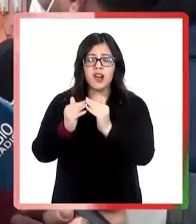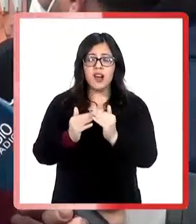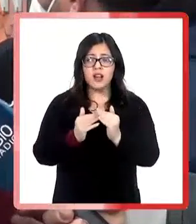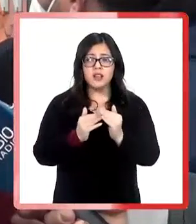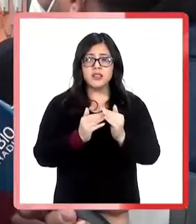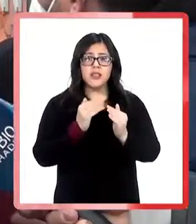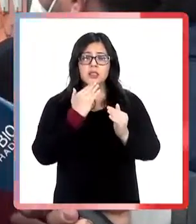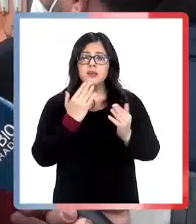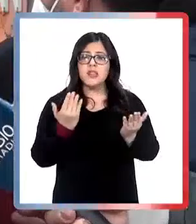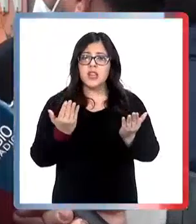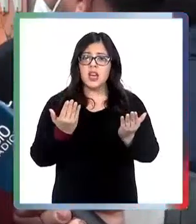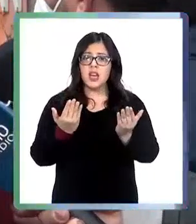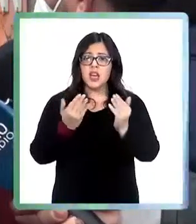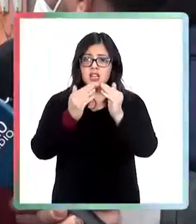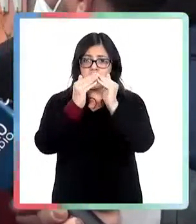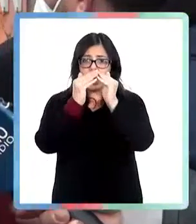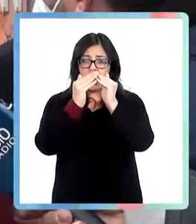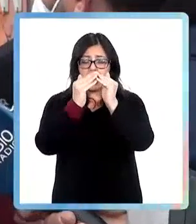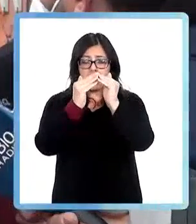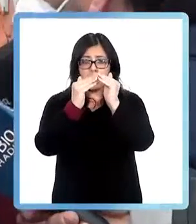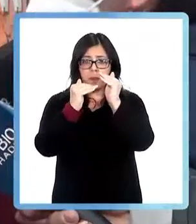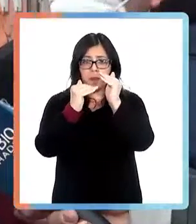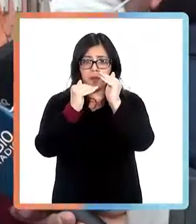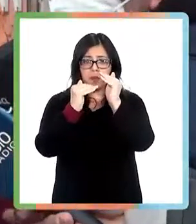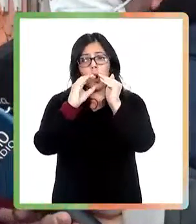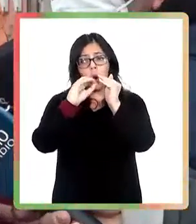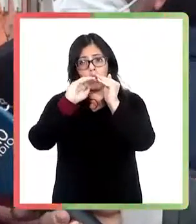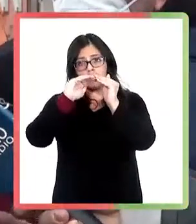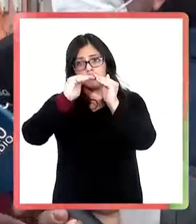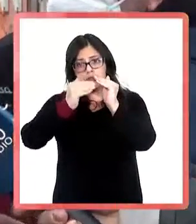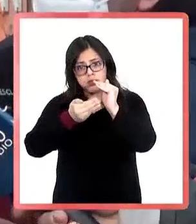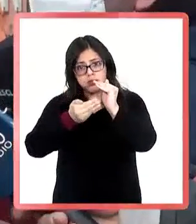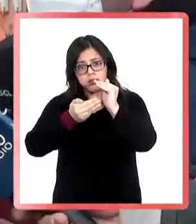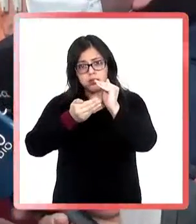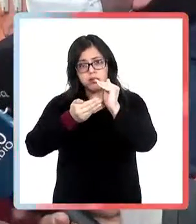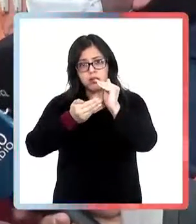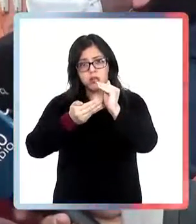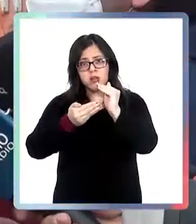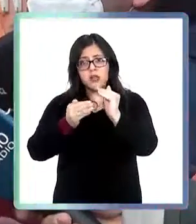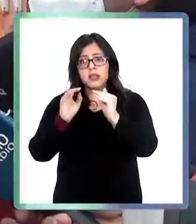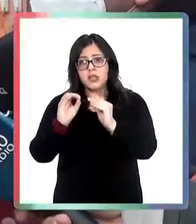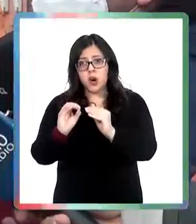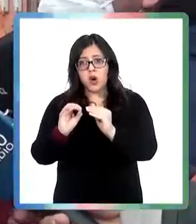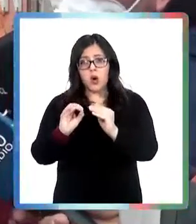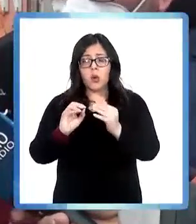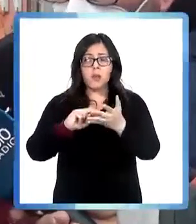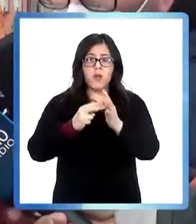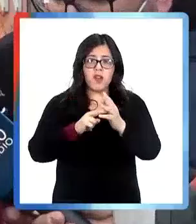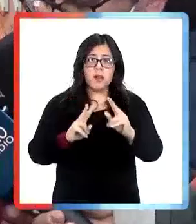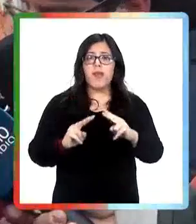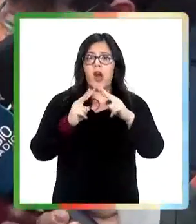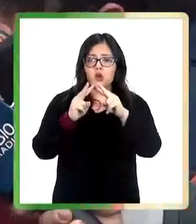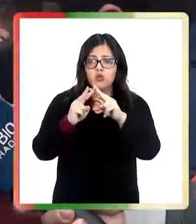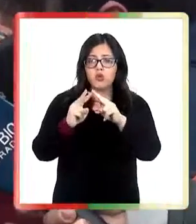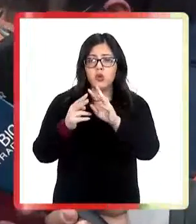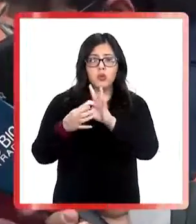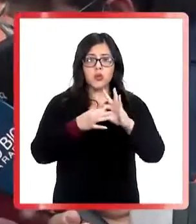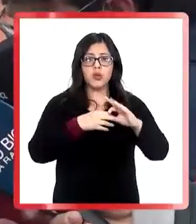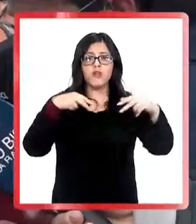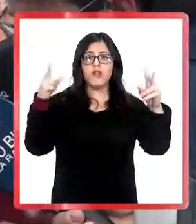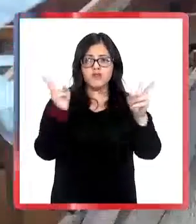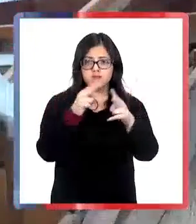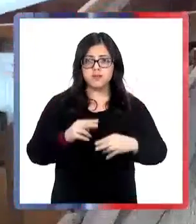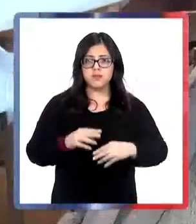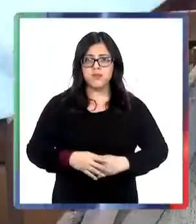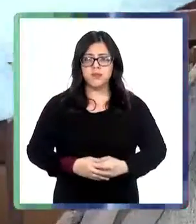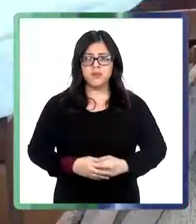también con una magnitud menor de voladura de techo o de pérdida de infraestructura producto de estos fuertes